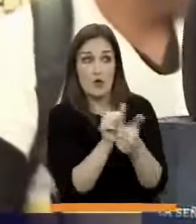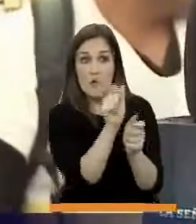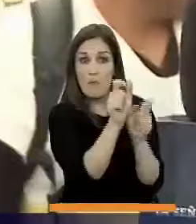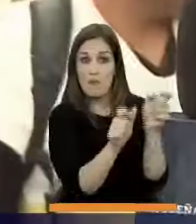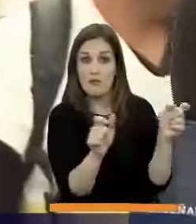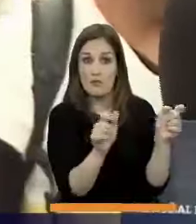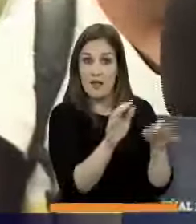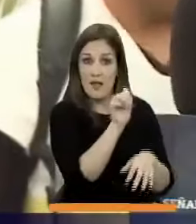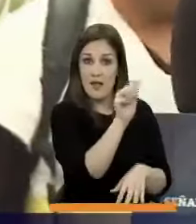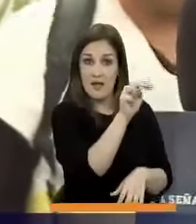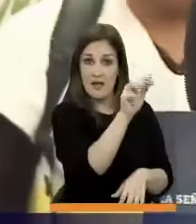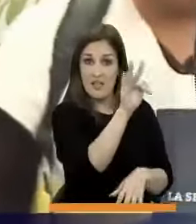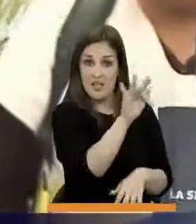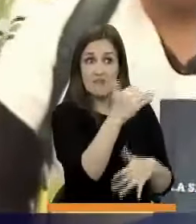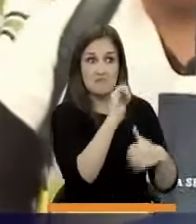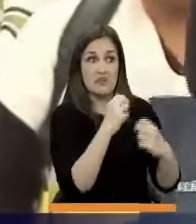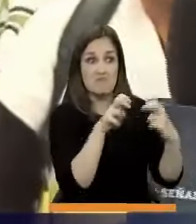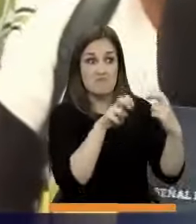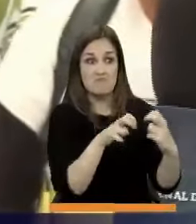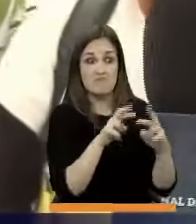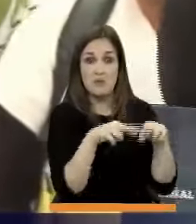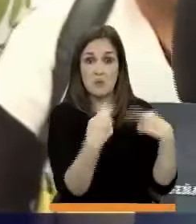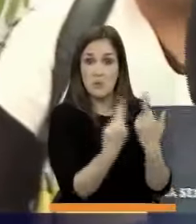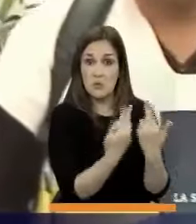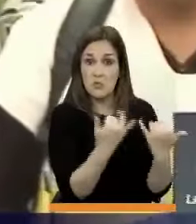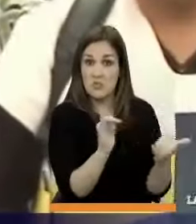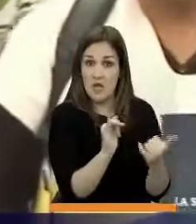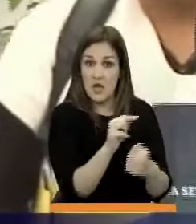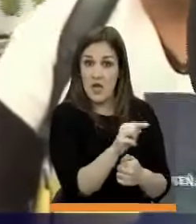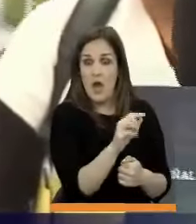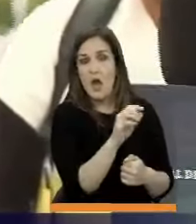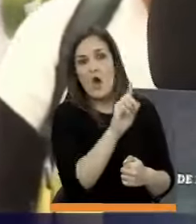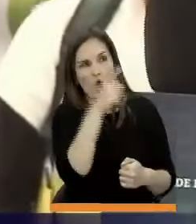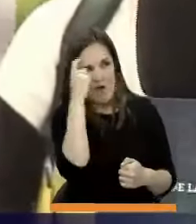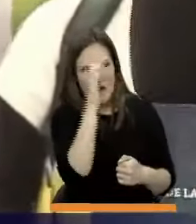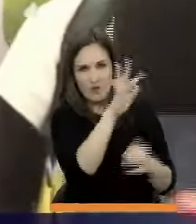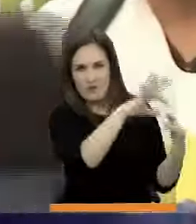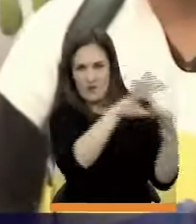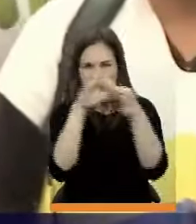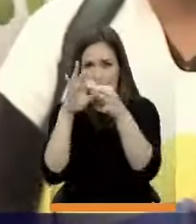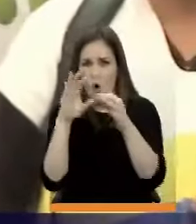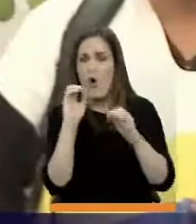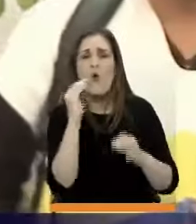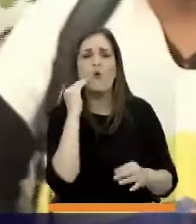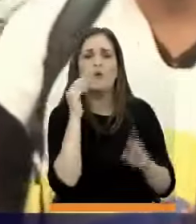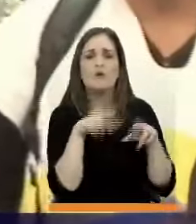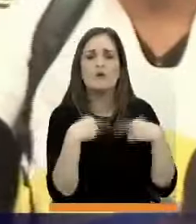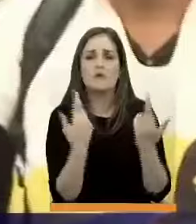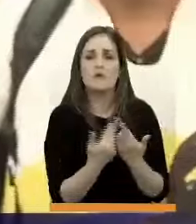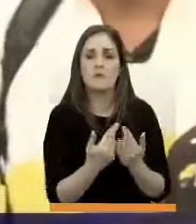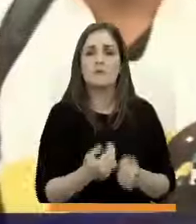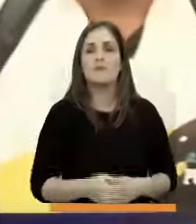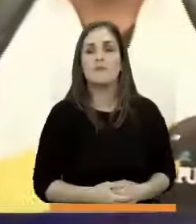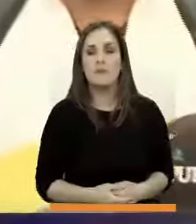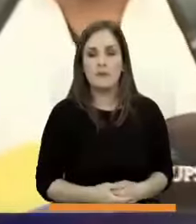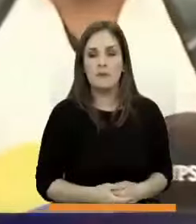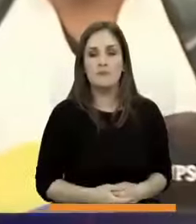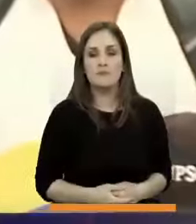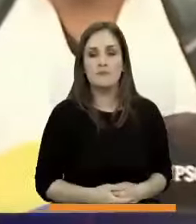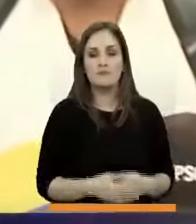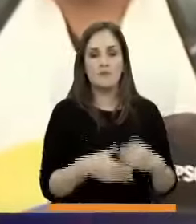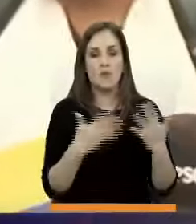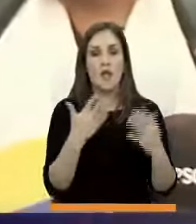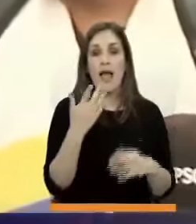de la Agencia Nacional de Tierras, con funcionarios del gobierno, o a qué hora va a ser esa reunión de concertación? Bueno, el día de ayer